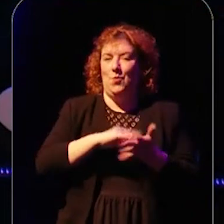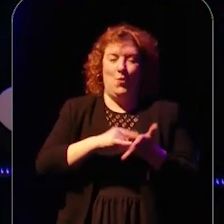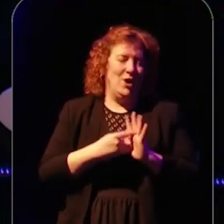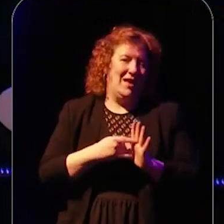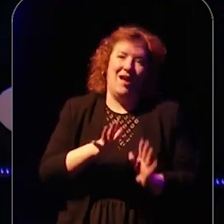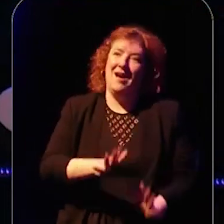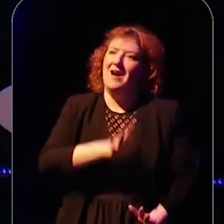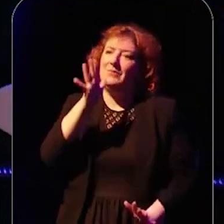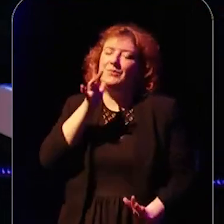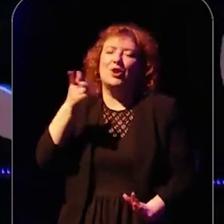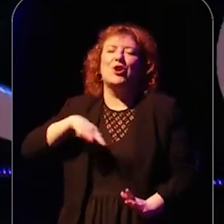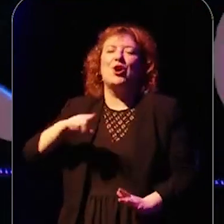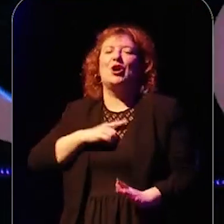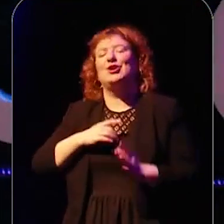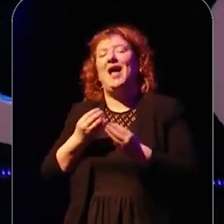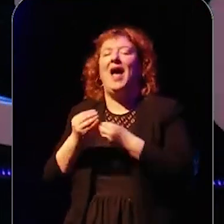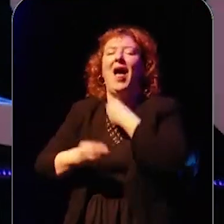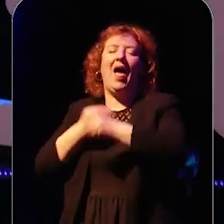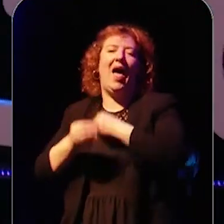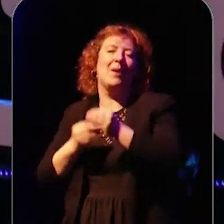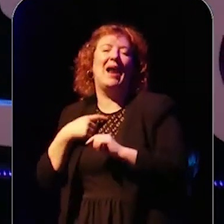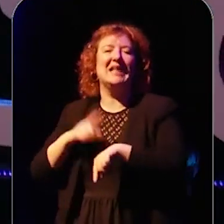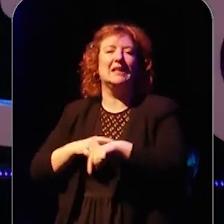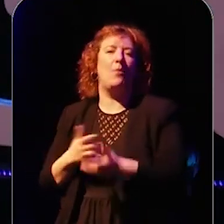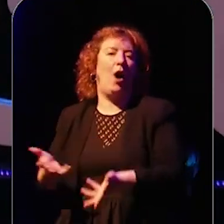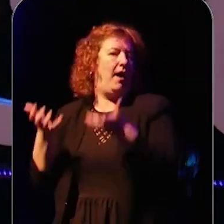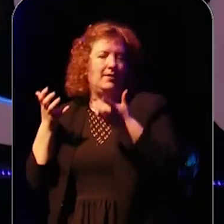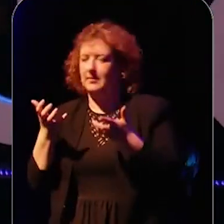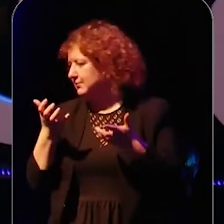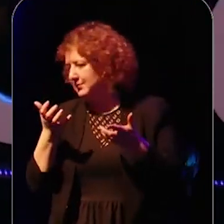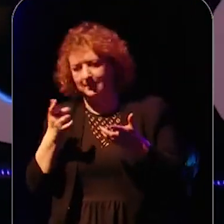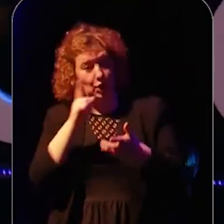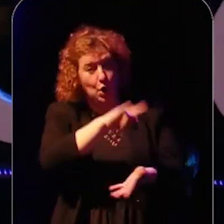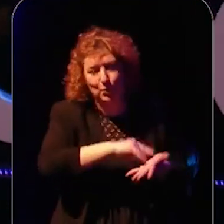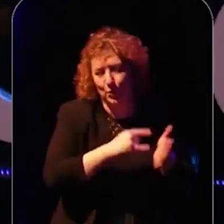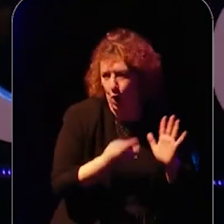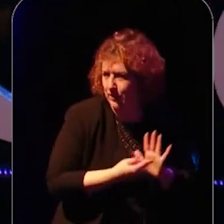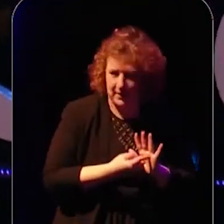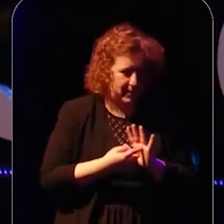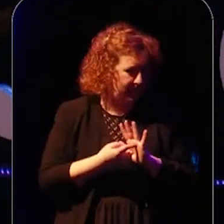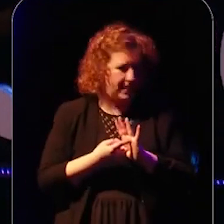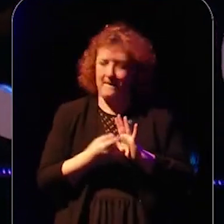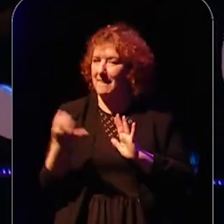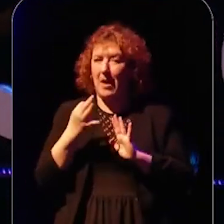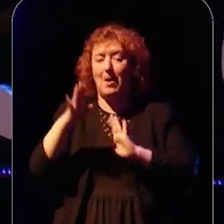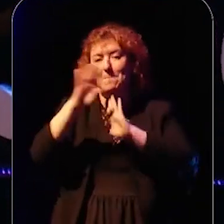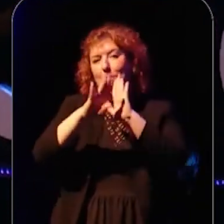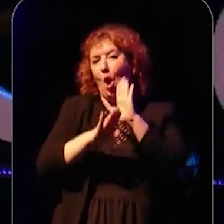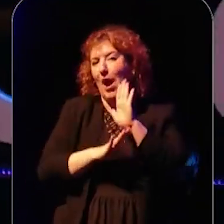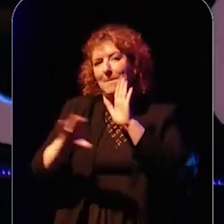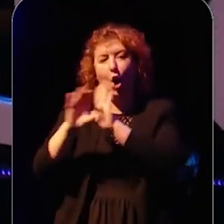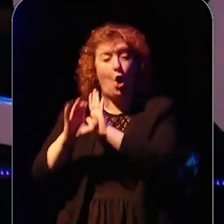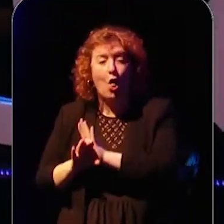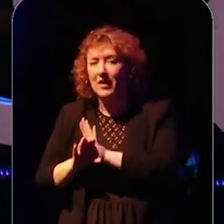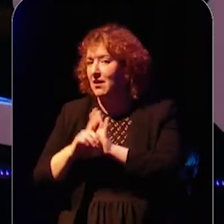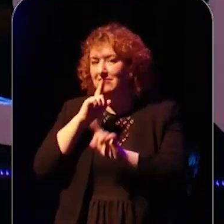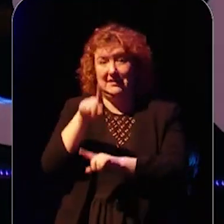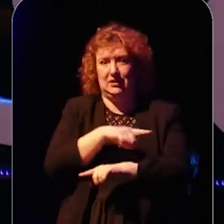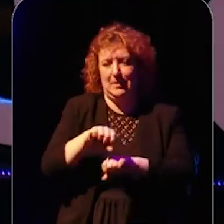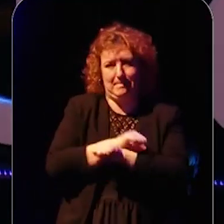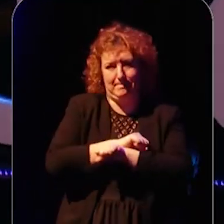hasta ahora que lo hacíamos digital para ganar tiempo. Este proyecto o se hacía de forma programática o era imposible